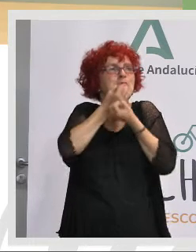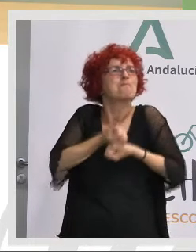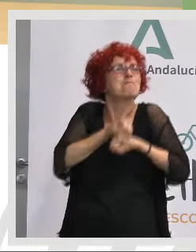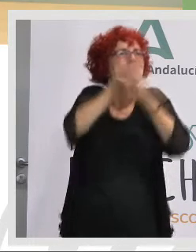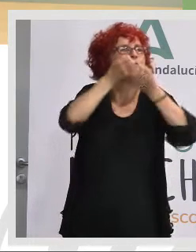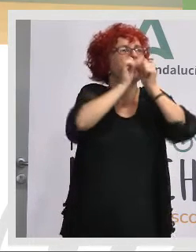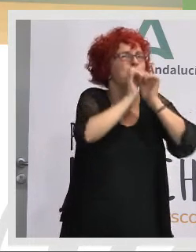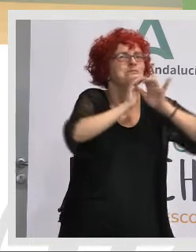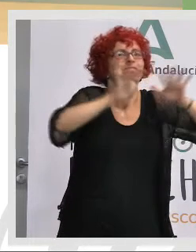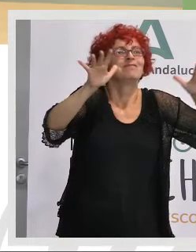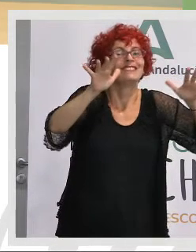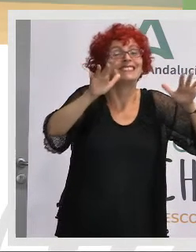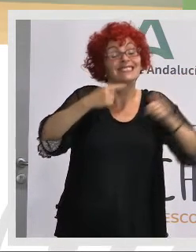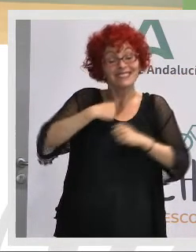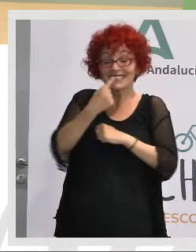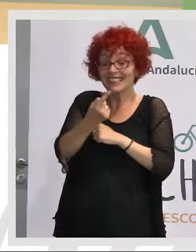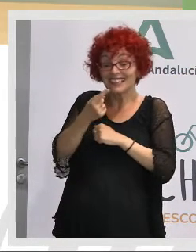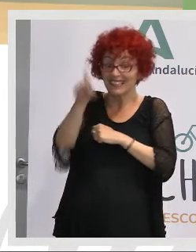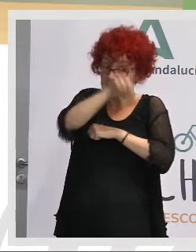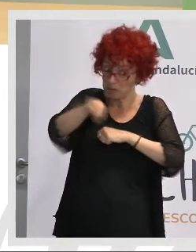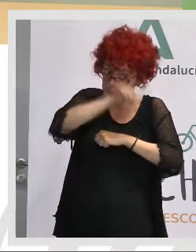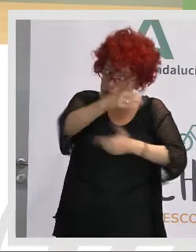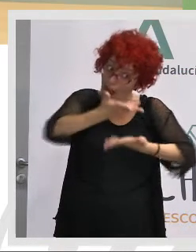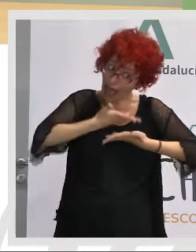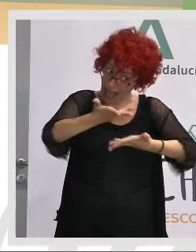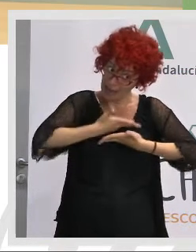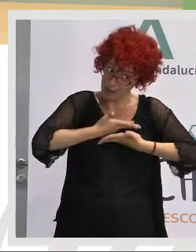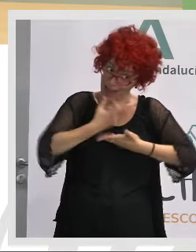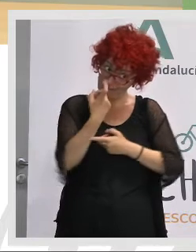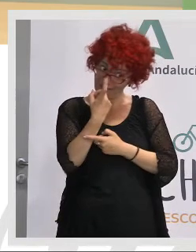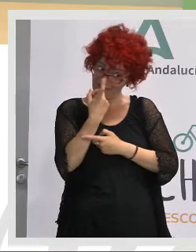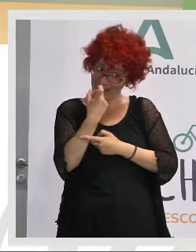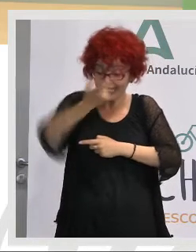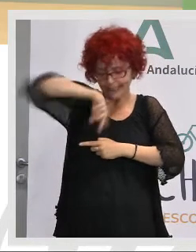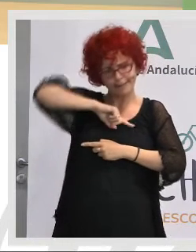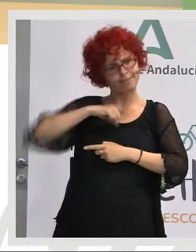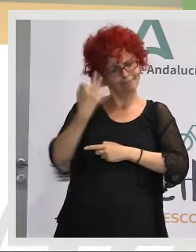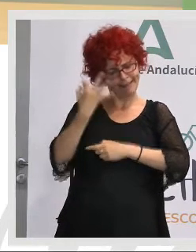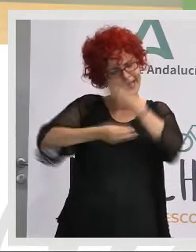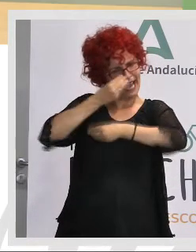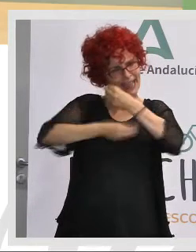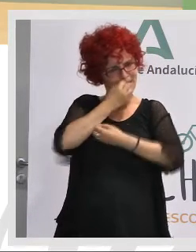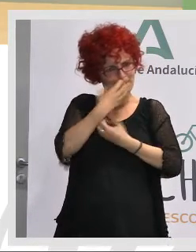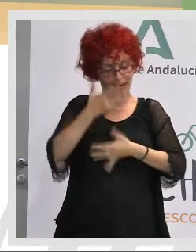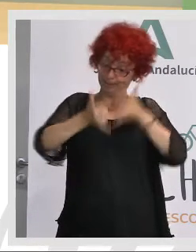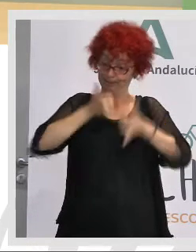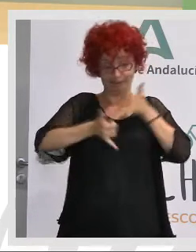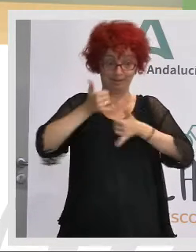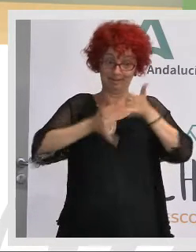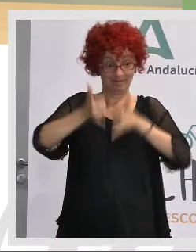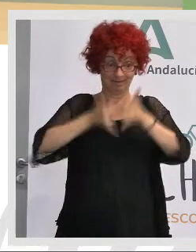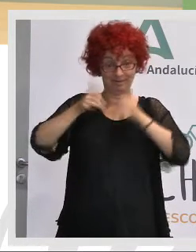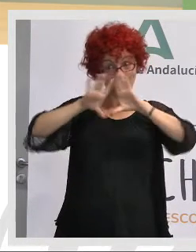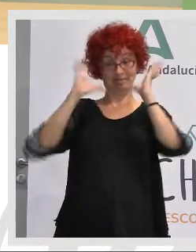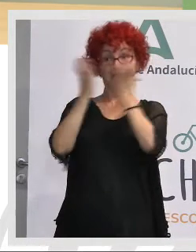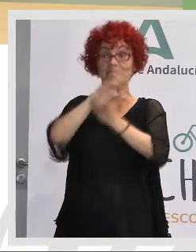arena, porque os pedimos que tenéis que ayudarnos, nos tenéis que ayudar a utilizar el transporte público y a mejorar el día a día